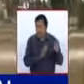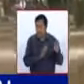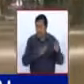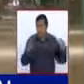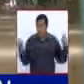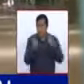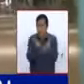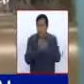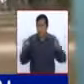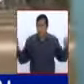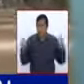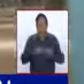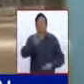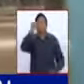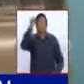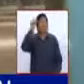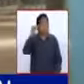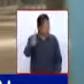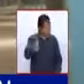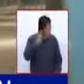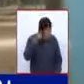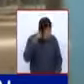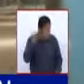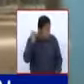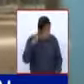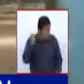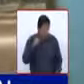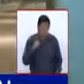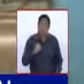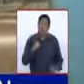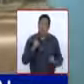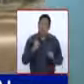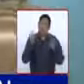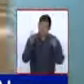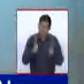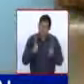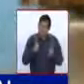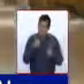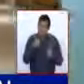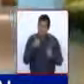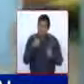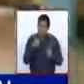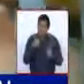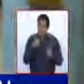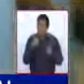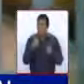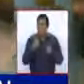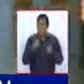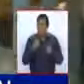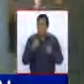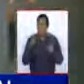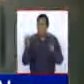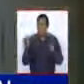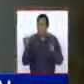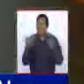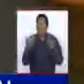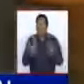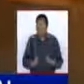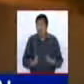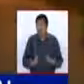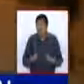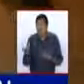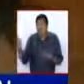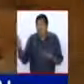tráfico vehicular. Bien que apuntas esto, Donato. Es un lugar donde se descarga. Bien que apuntas donde esto. Se descarga pasajeros. Sí. Ahora,